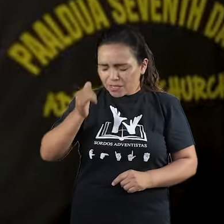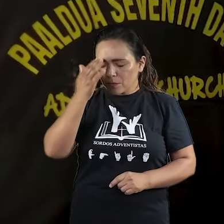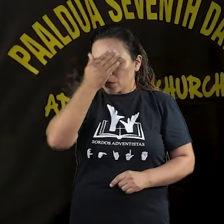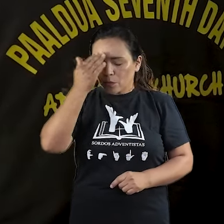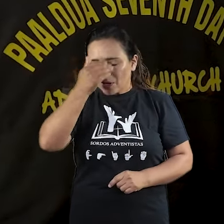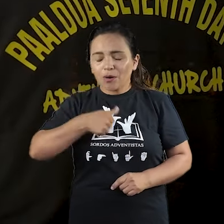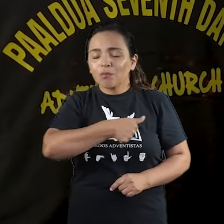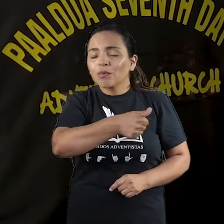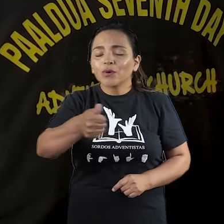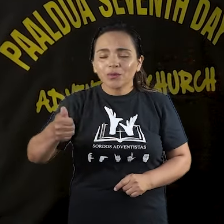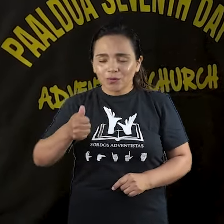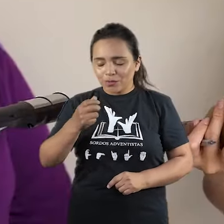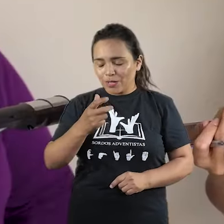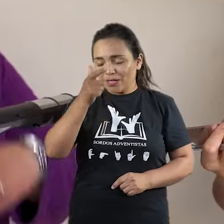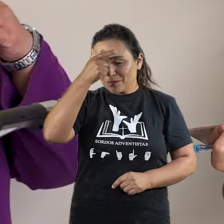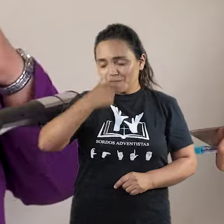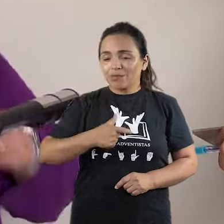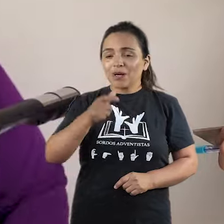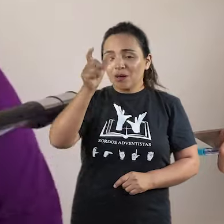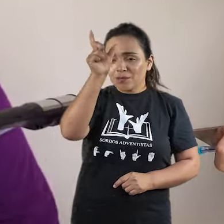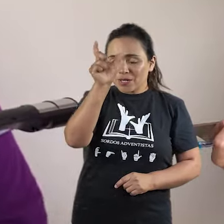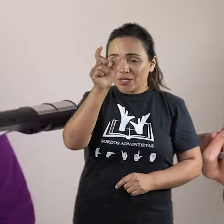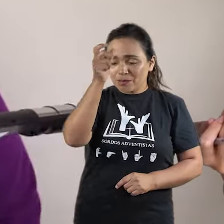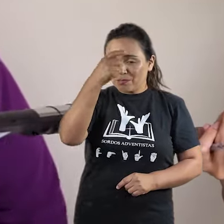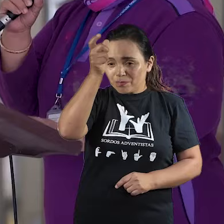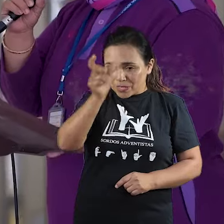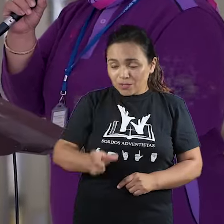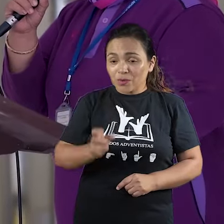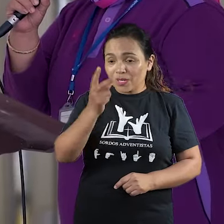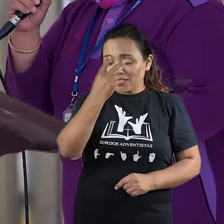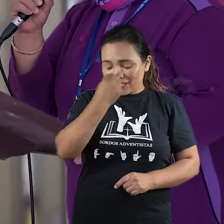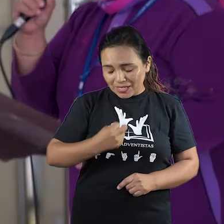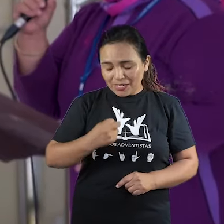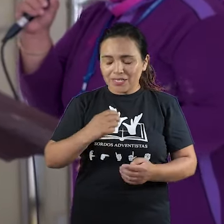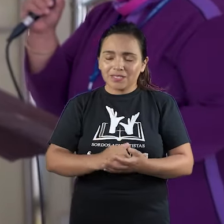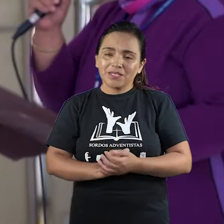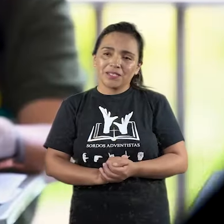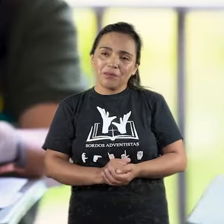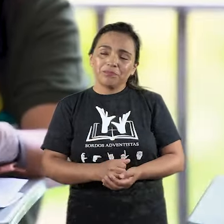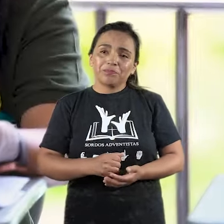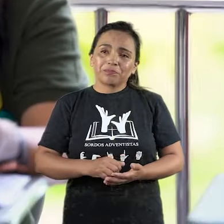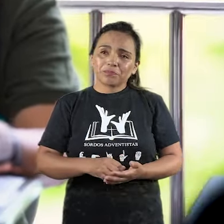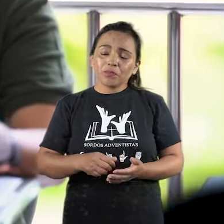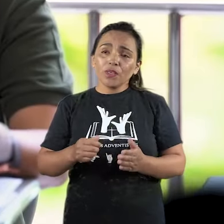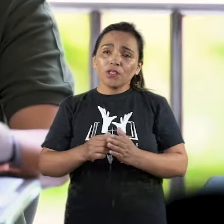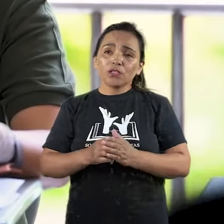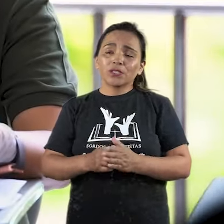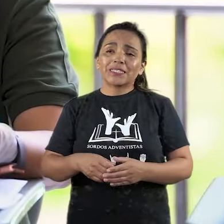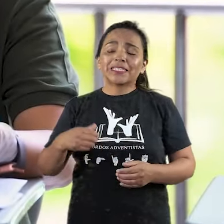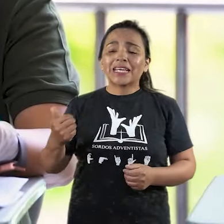algunas organizaciones e iglesias que nos visitan aquí una vez al año, pero la Iglesia Adventista tiene como prioridad